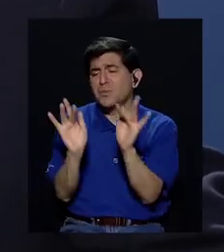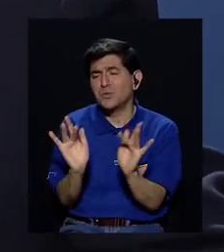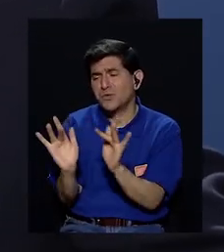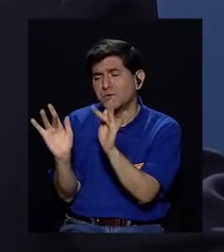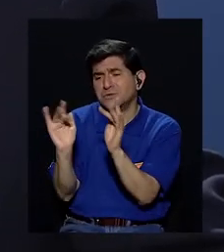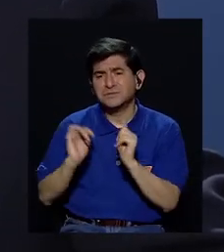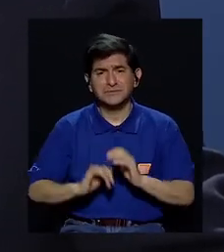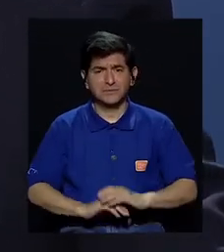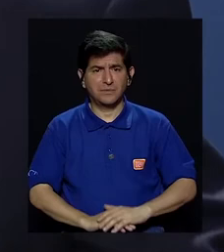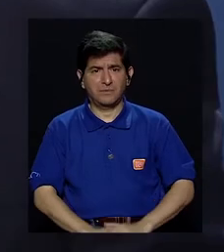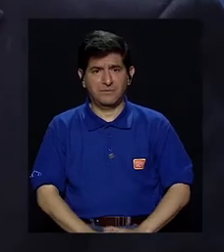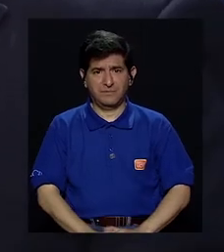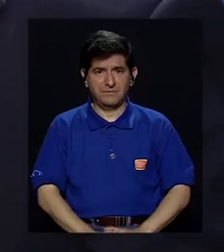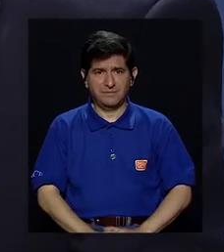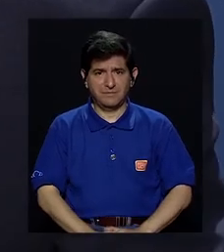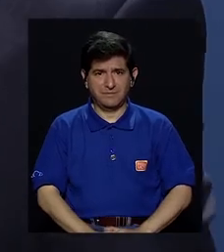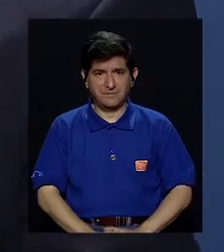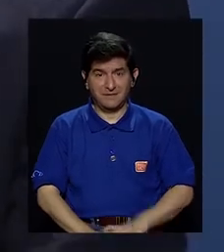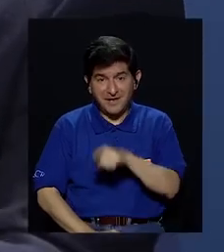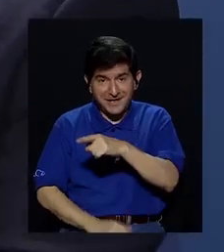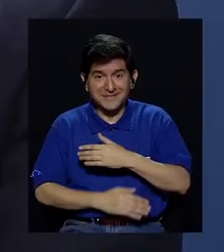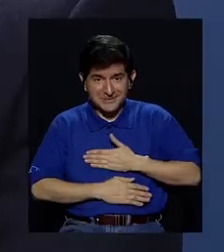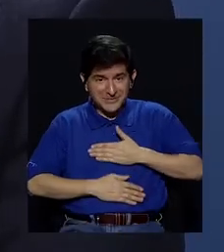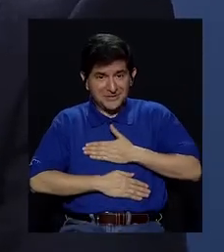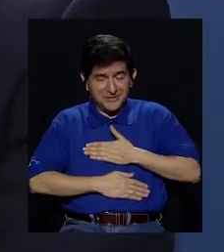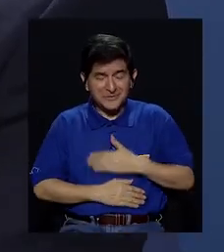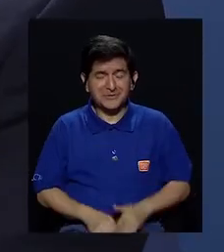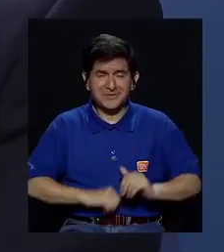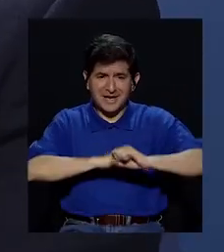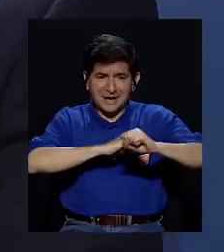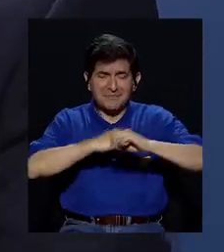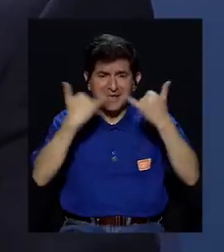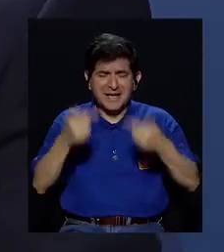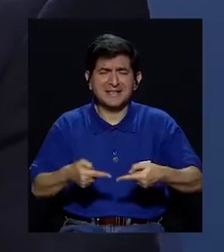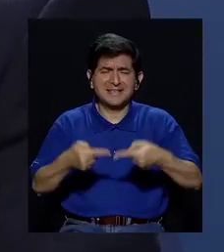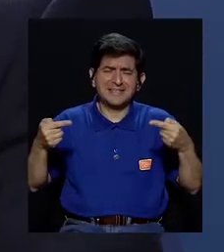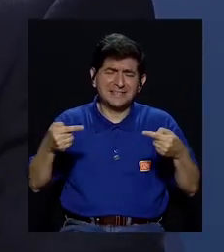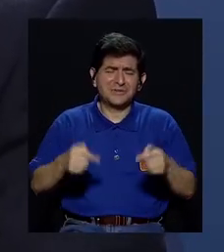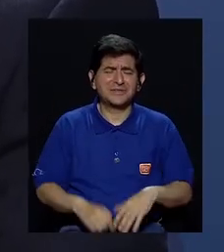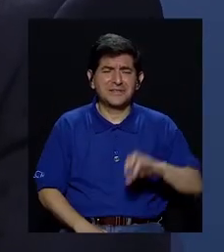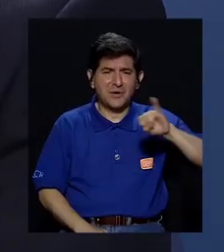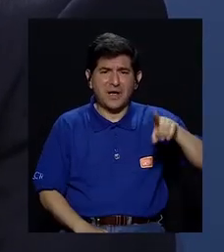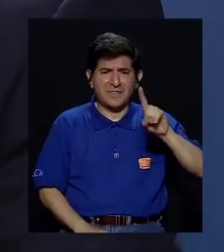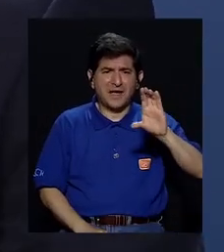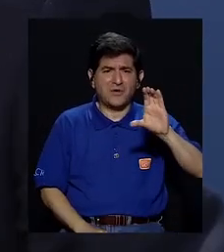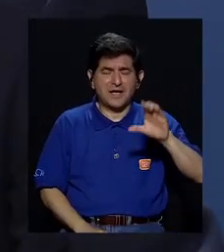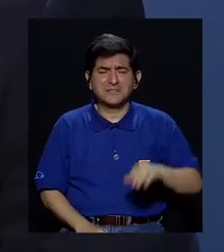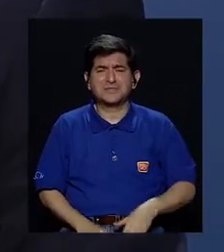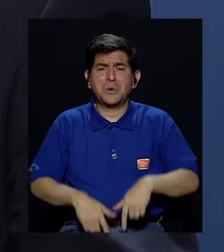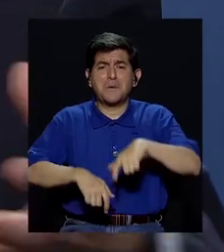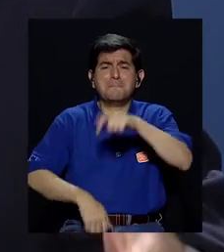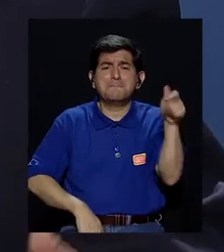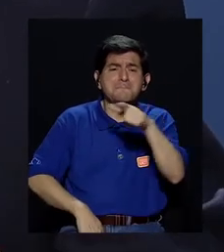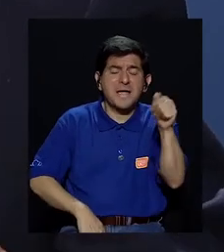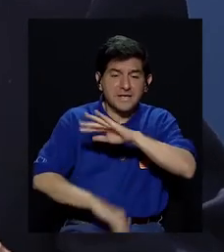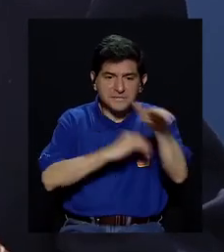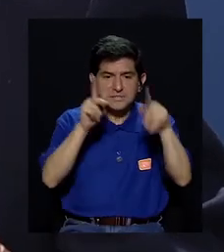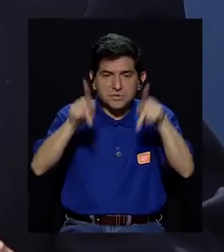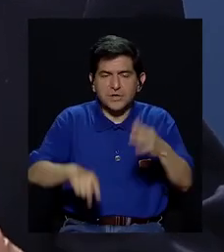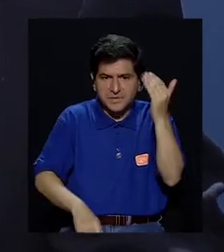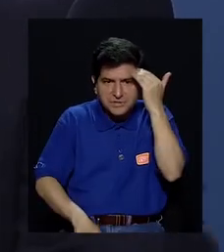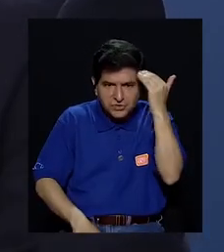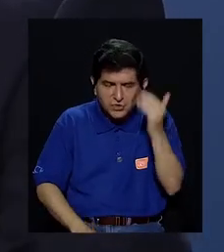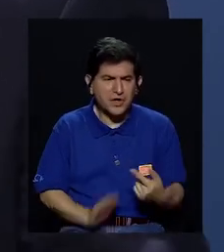pobrecito entonces eso es lo más divertido toda esta campaña que ya tiene meses contra juan diego castro hacen que todo el mundo lo